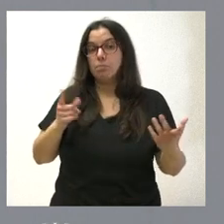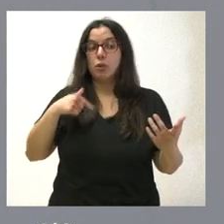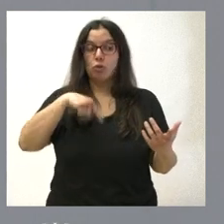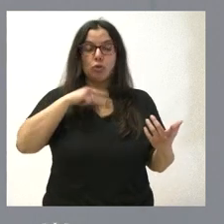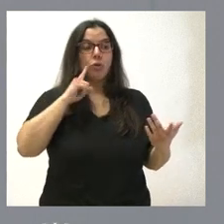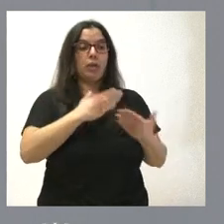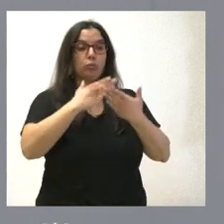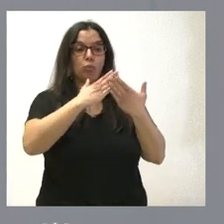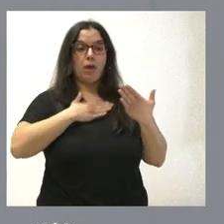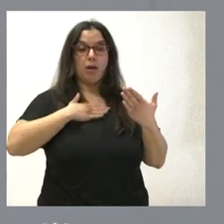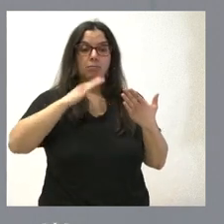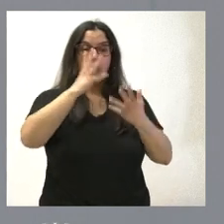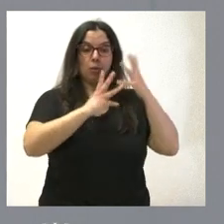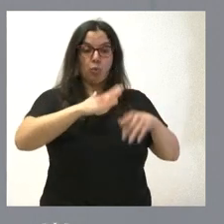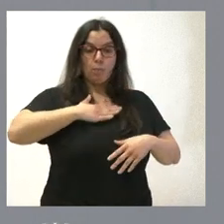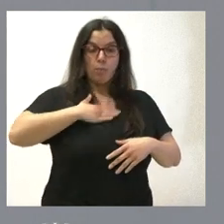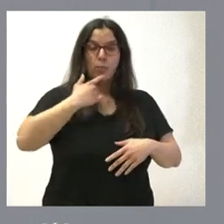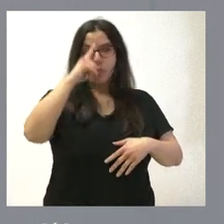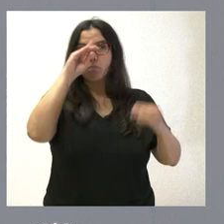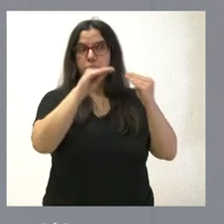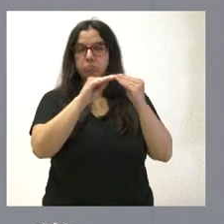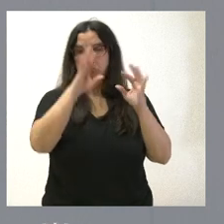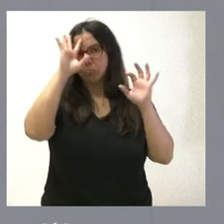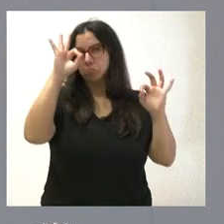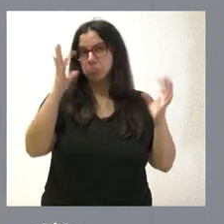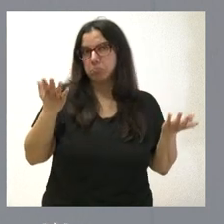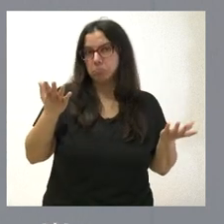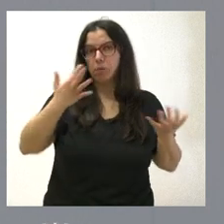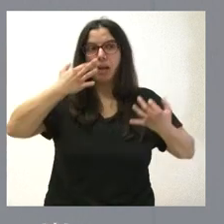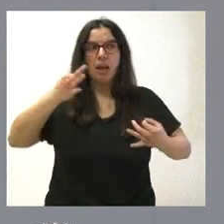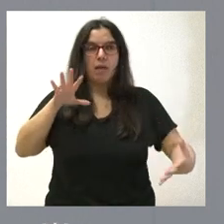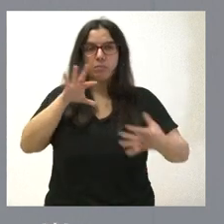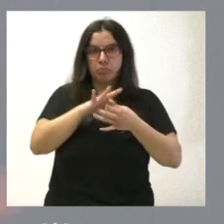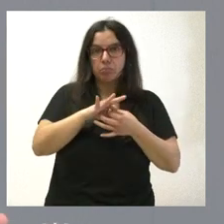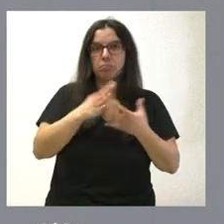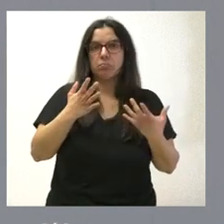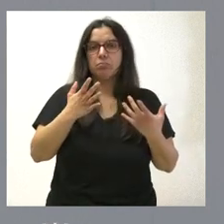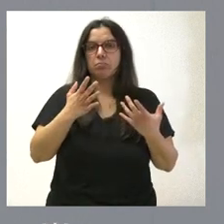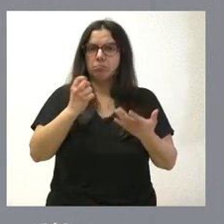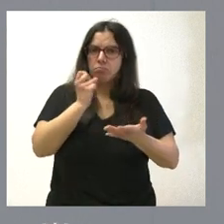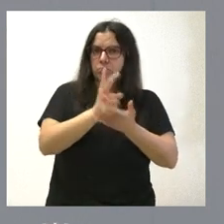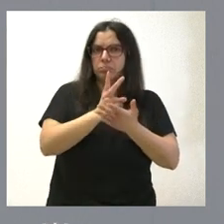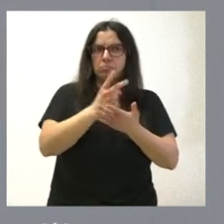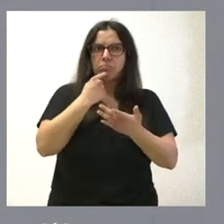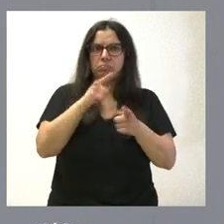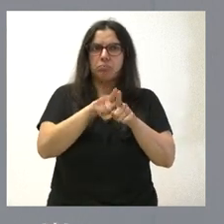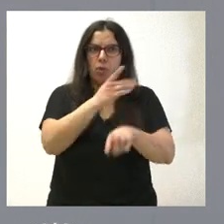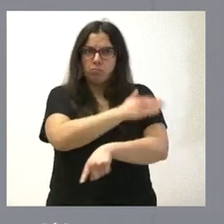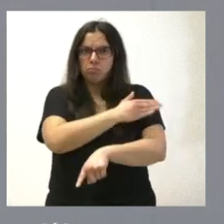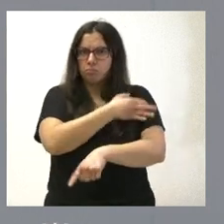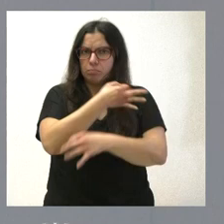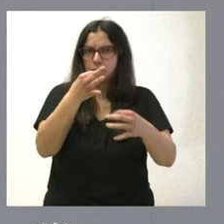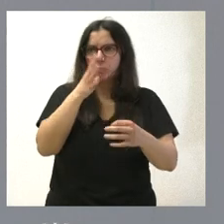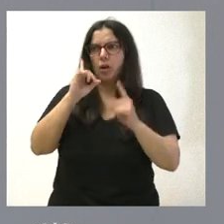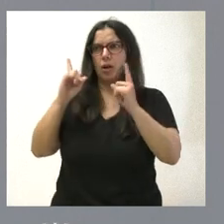caso de la junta de Castilla y león dice que es una previsión realista una previsión que avala porque se corresponde con las expectativas que